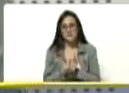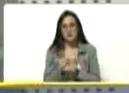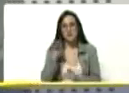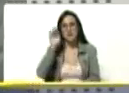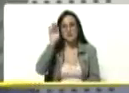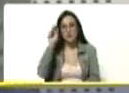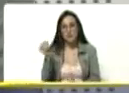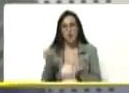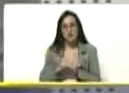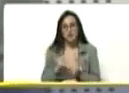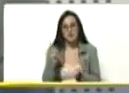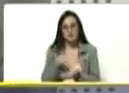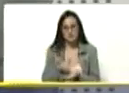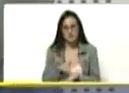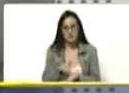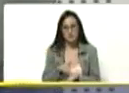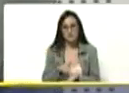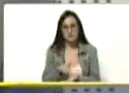futuro cercano.